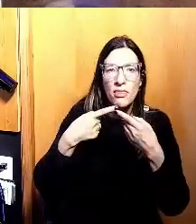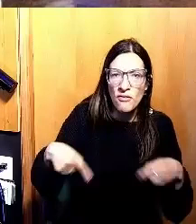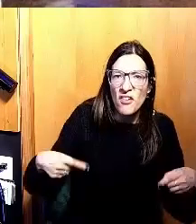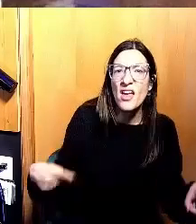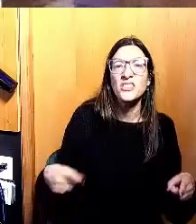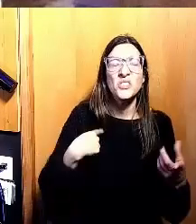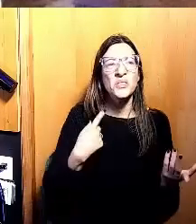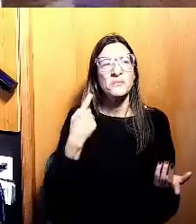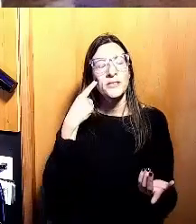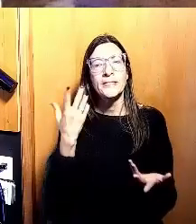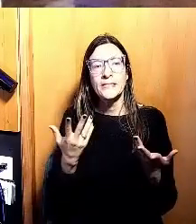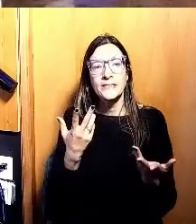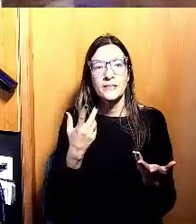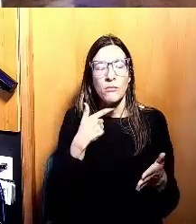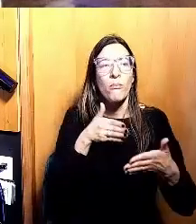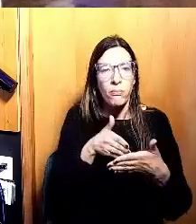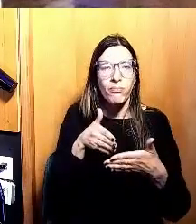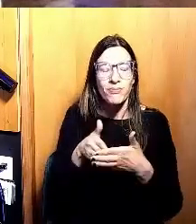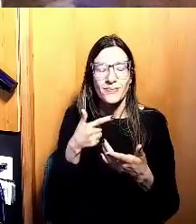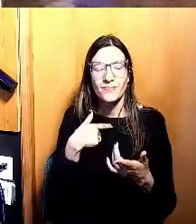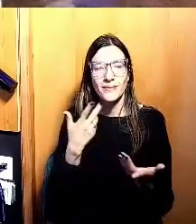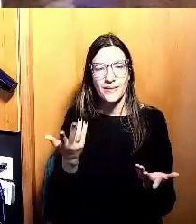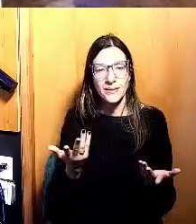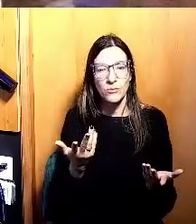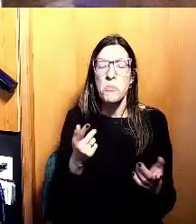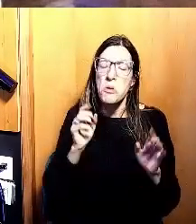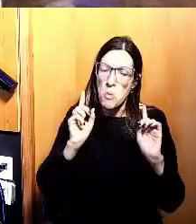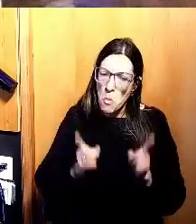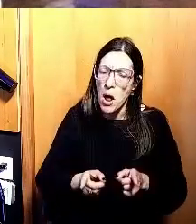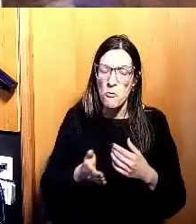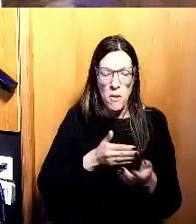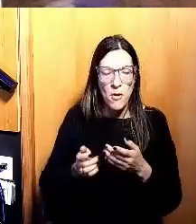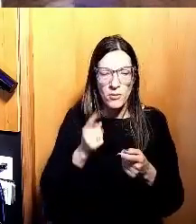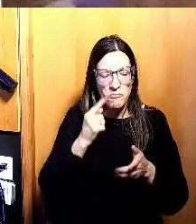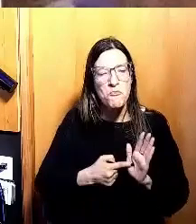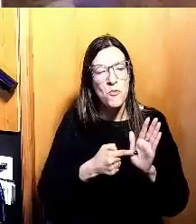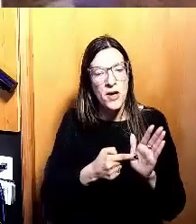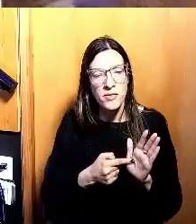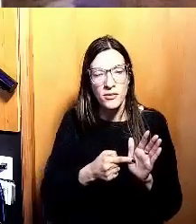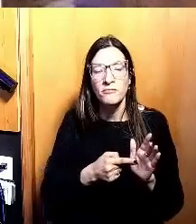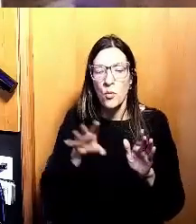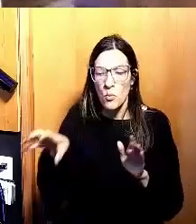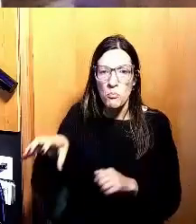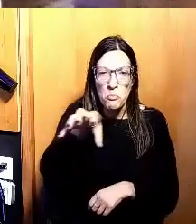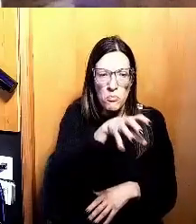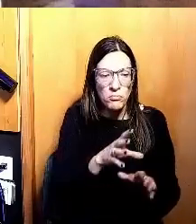identificar ciertos baches, tenemos muy buen nivel de conversación y profundizamos en muchos temas.